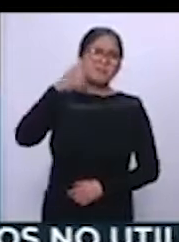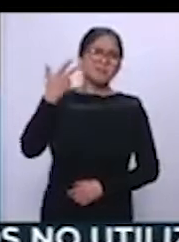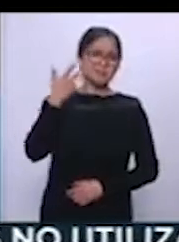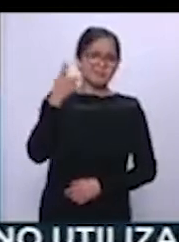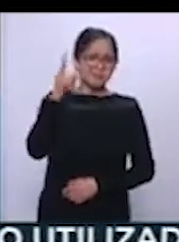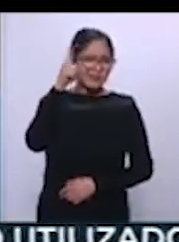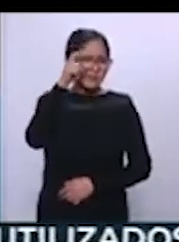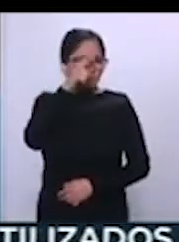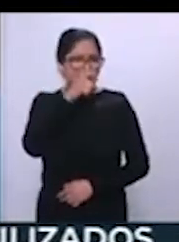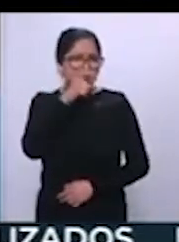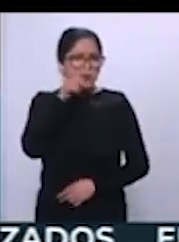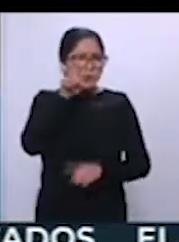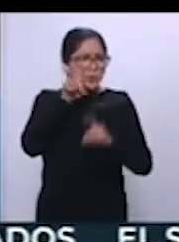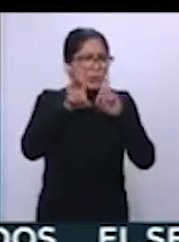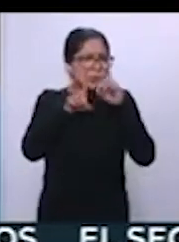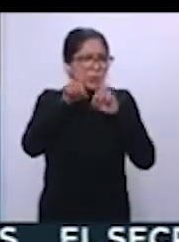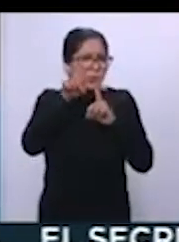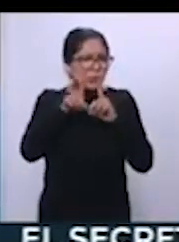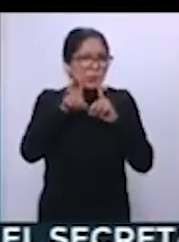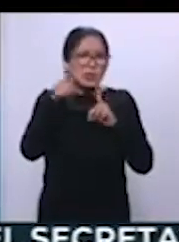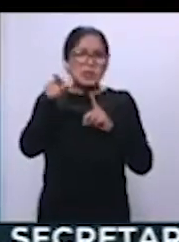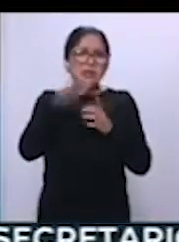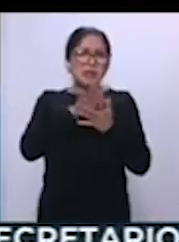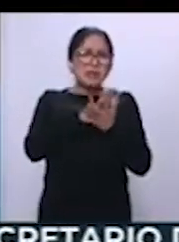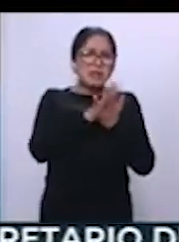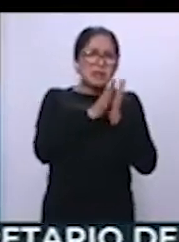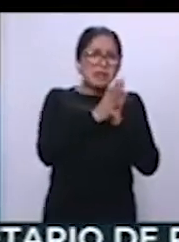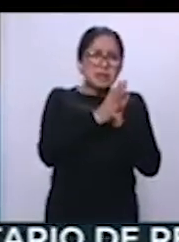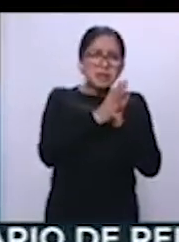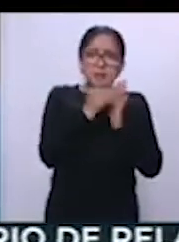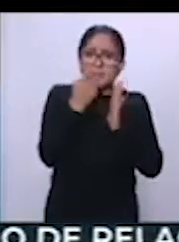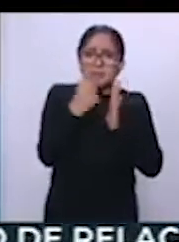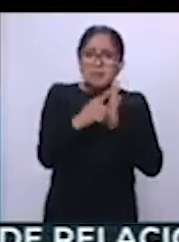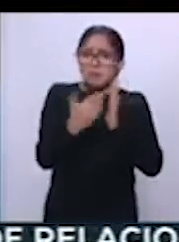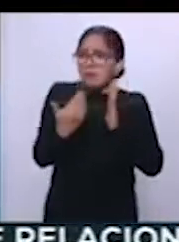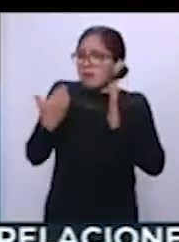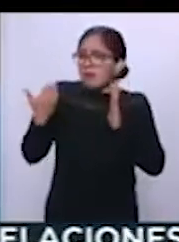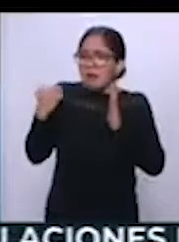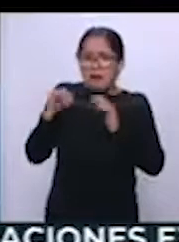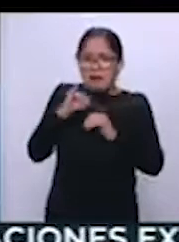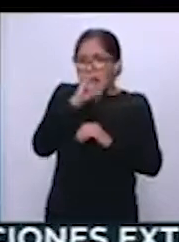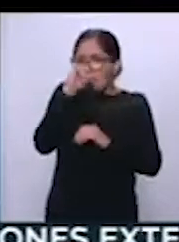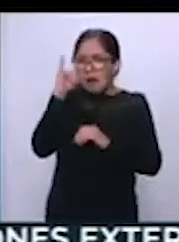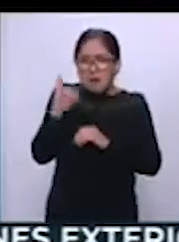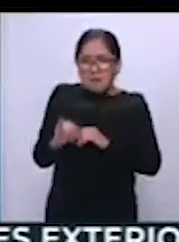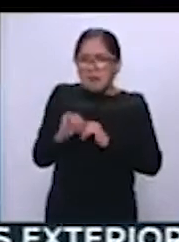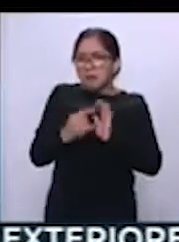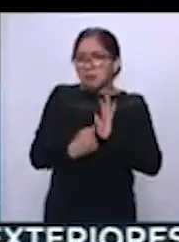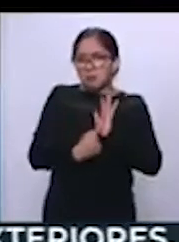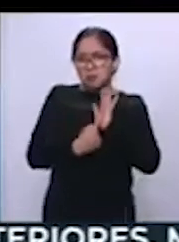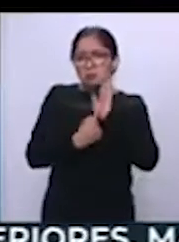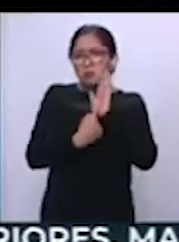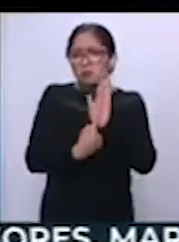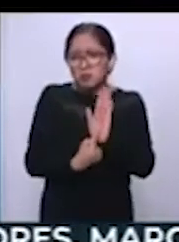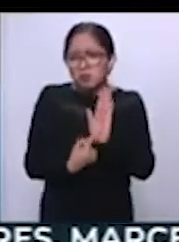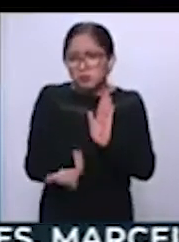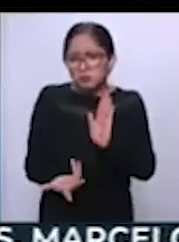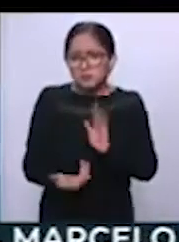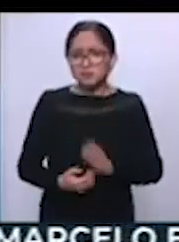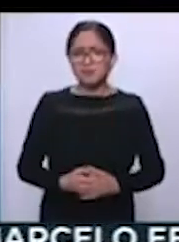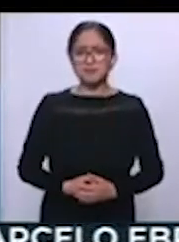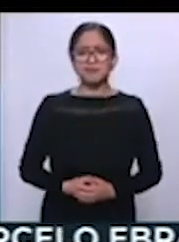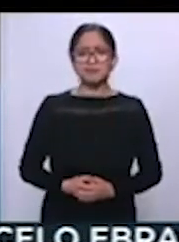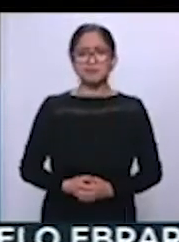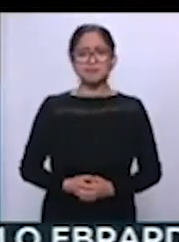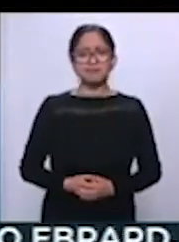cuestionables, oscuras, ilícitas, sin que hasta este momento se le haya nunca tocado con el pétalo de una rosa.